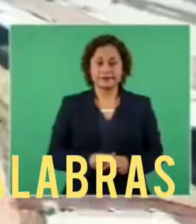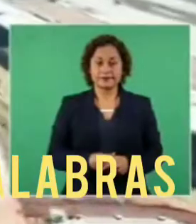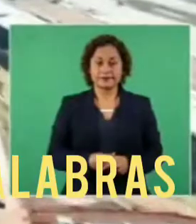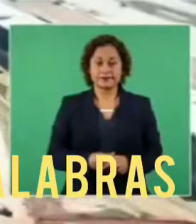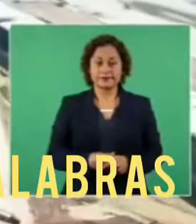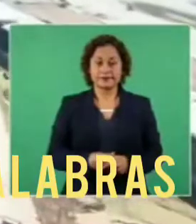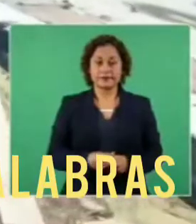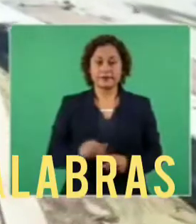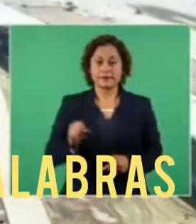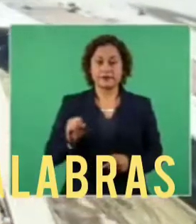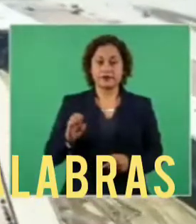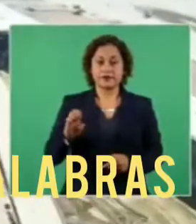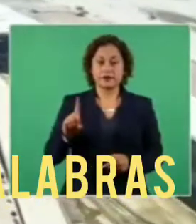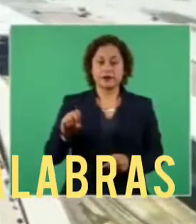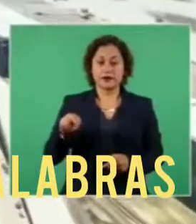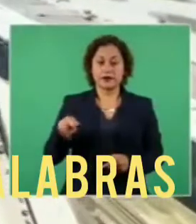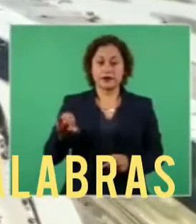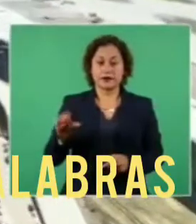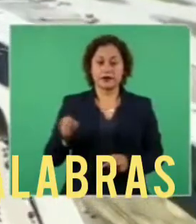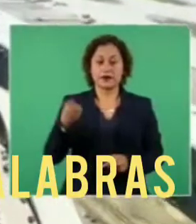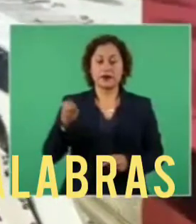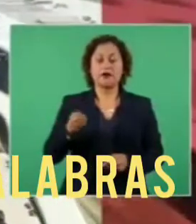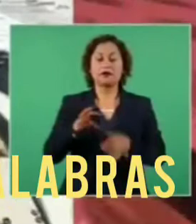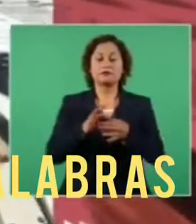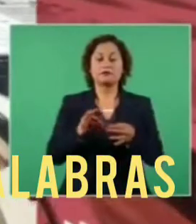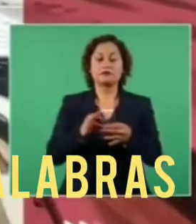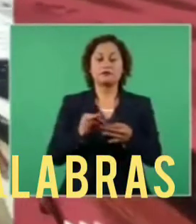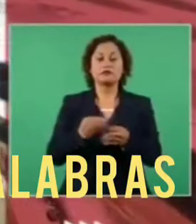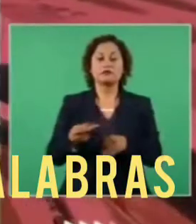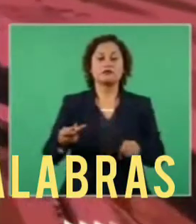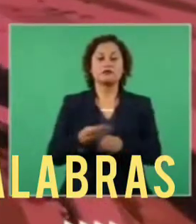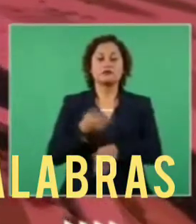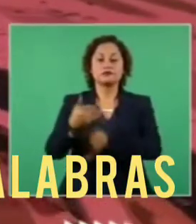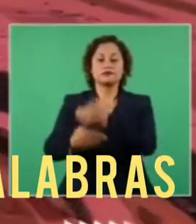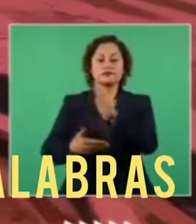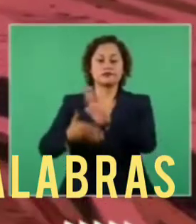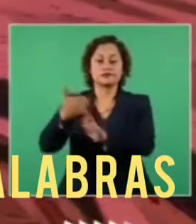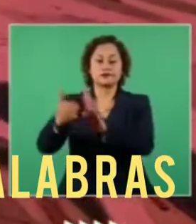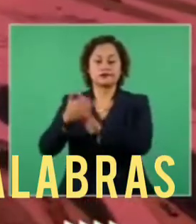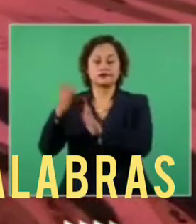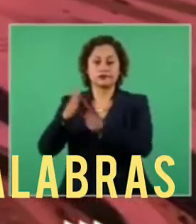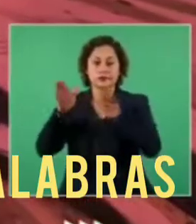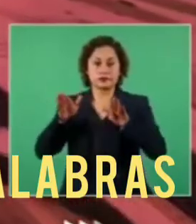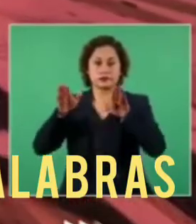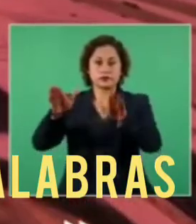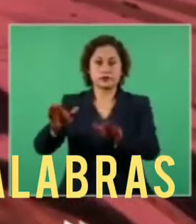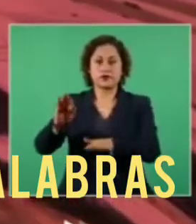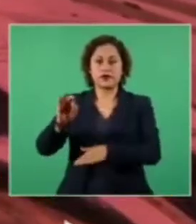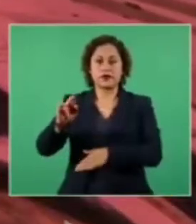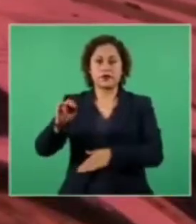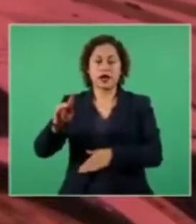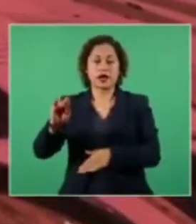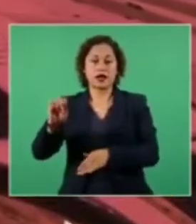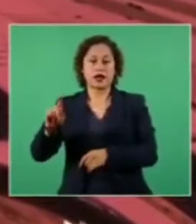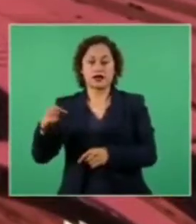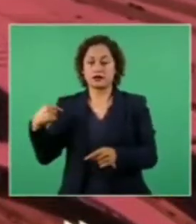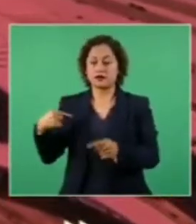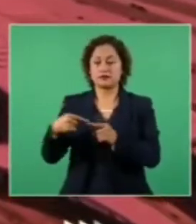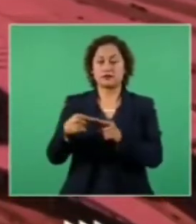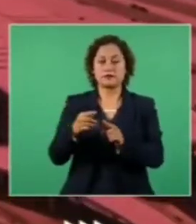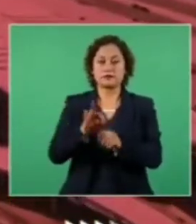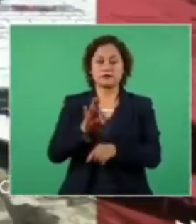Defensa Nacional informa los avances en la construcción del Aeropuerto Internacional Felipe Ángeles al 13 de septiembre de